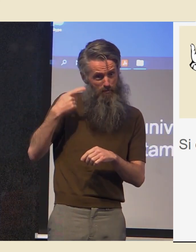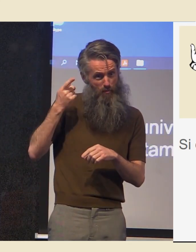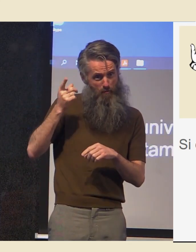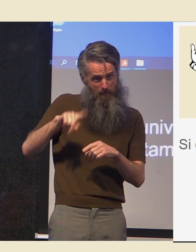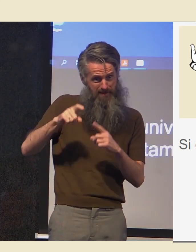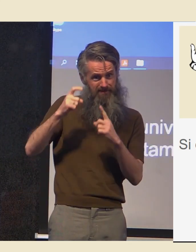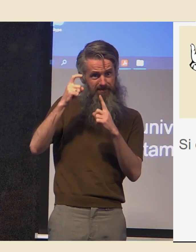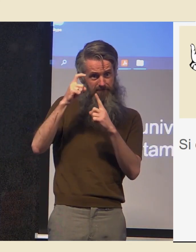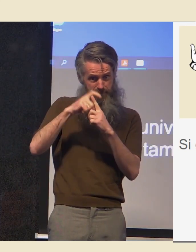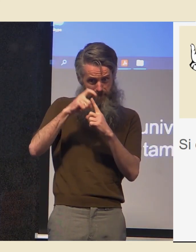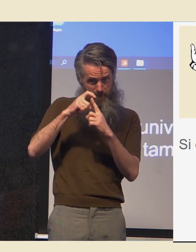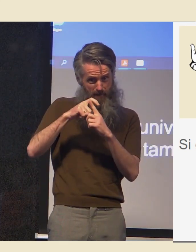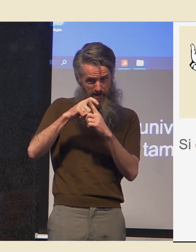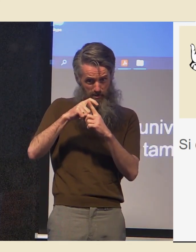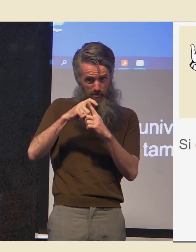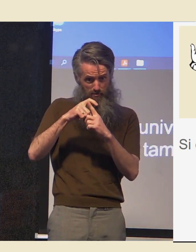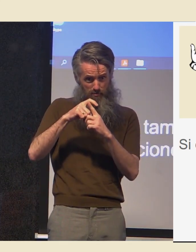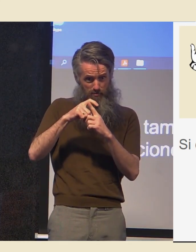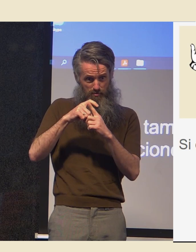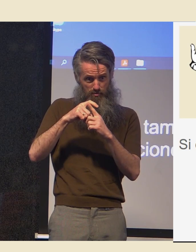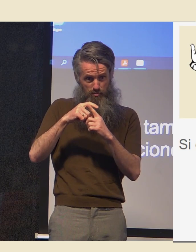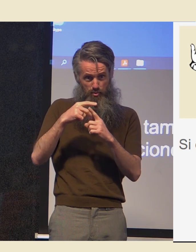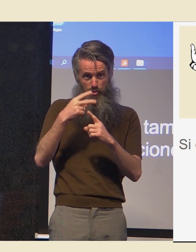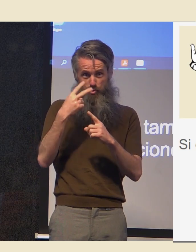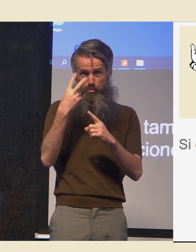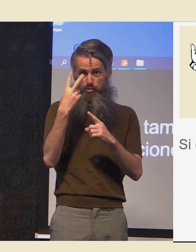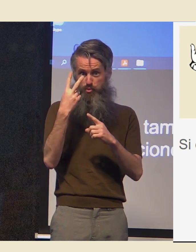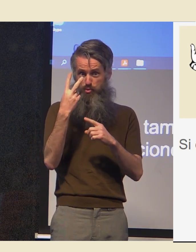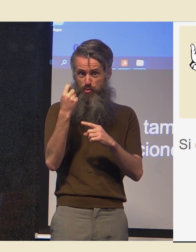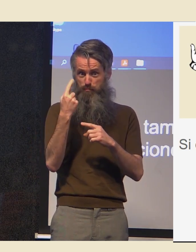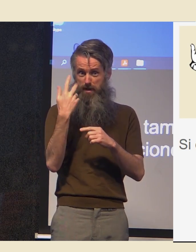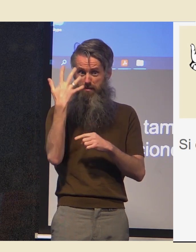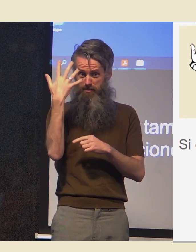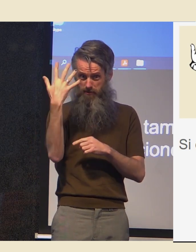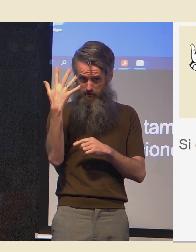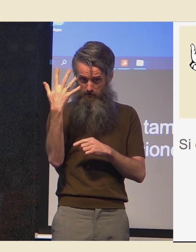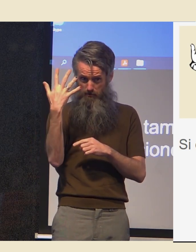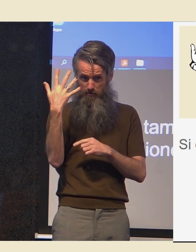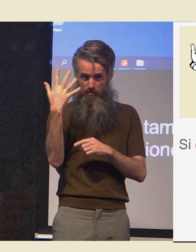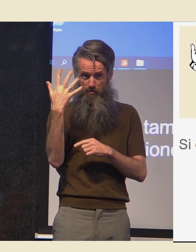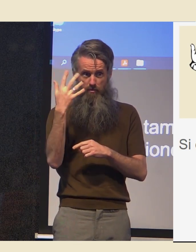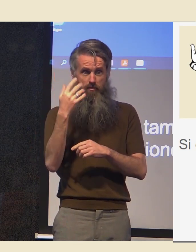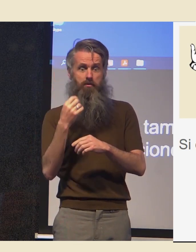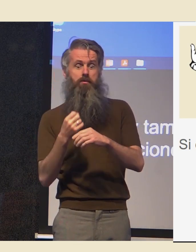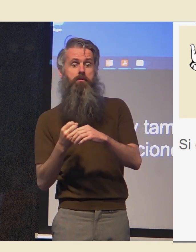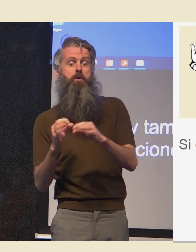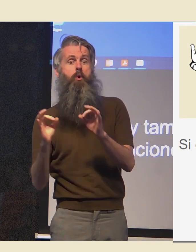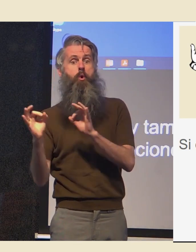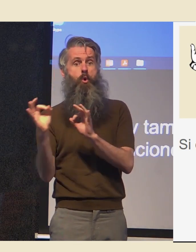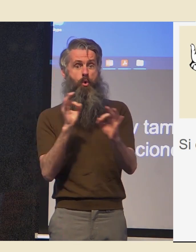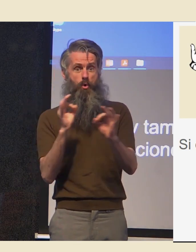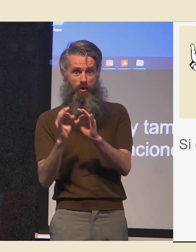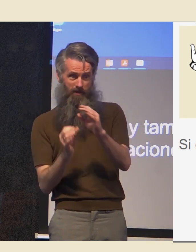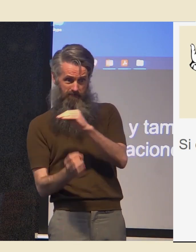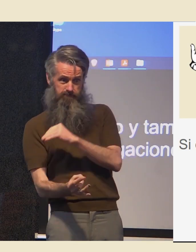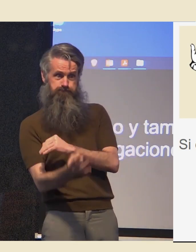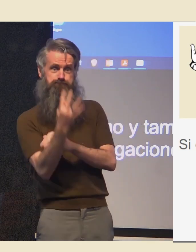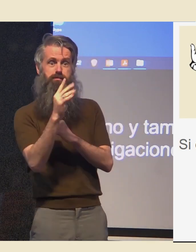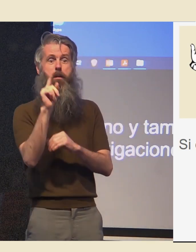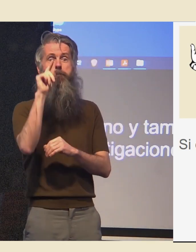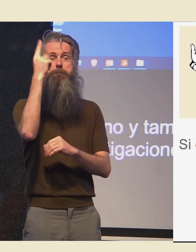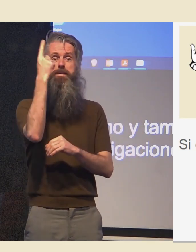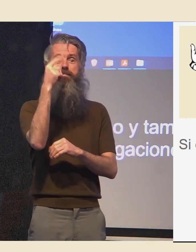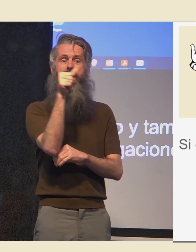investigaciones. También en el mes de mayo, en el año 2005,